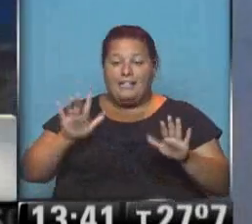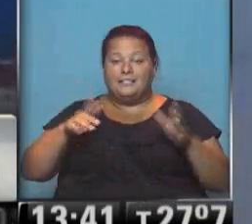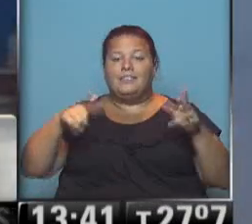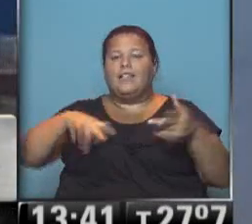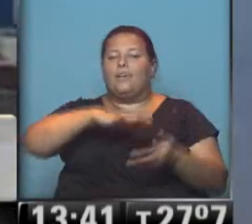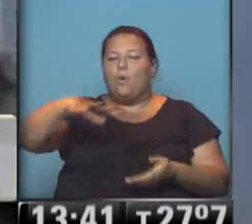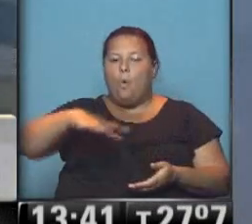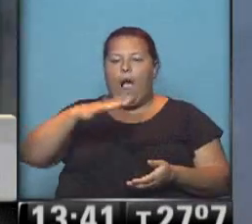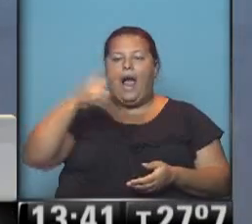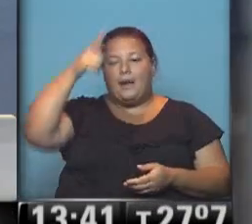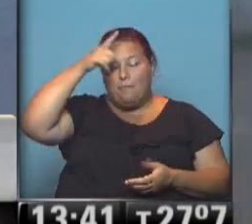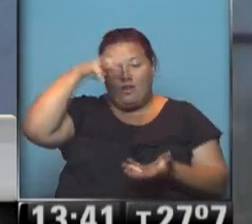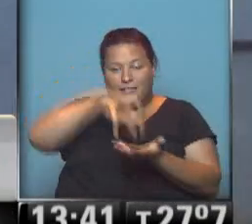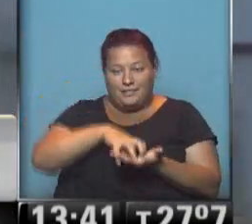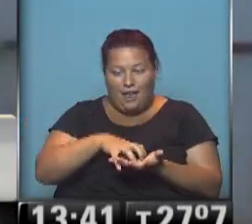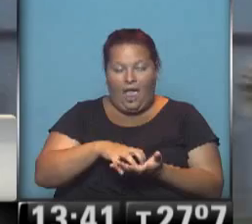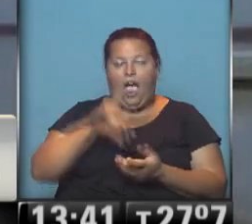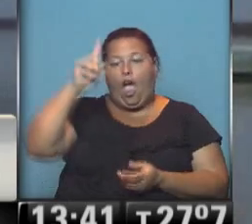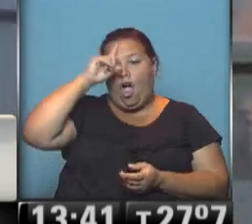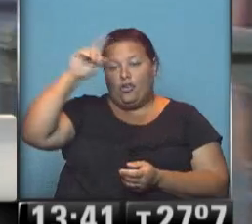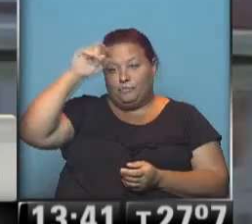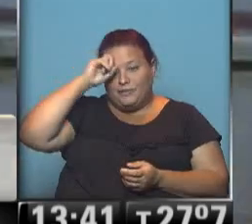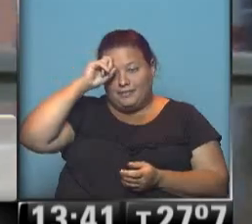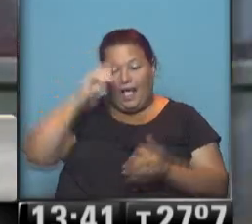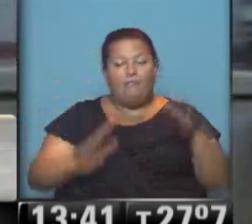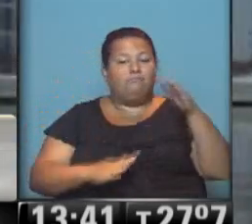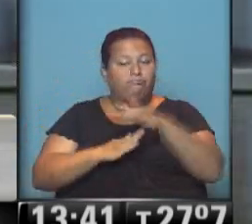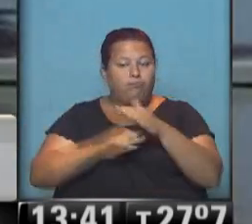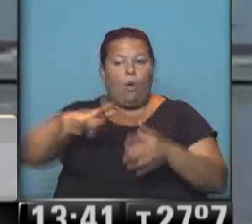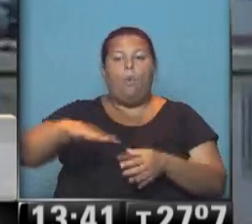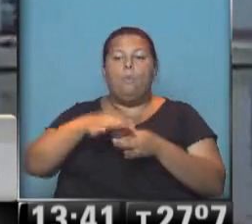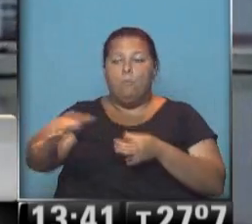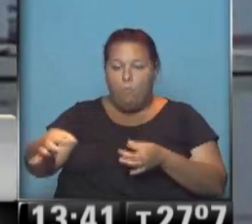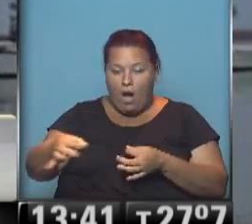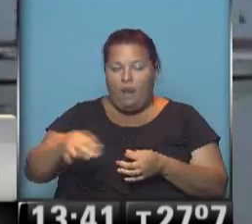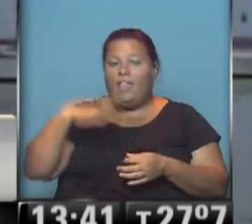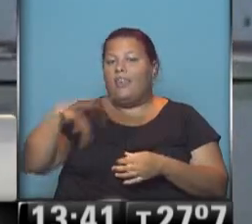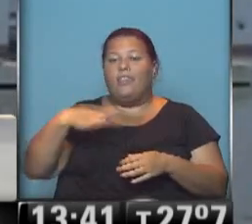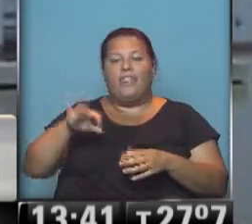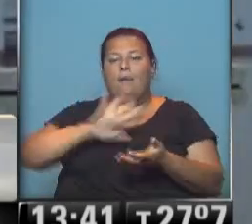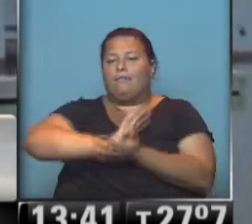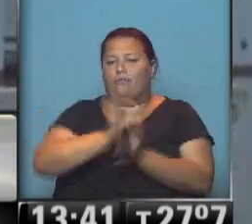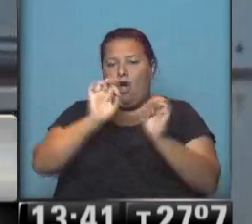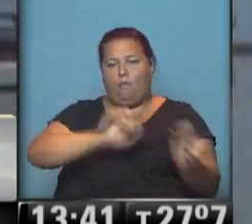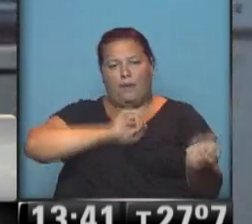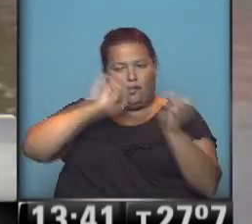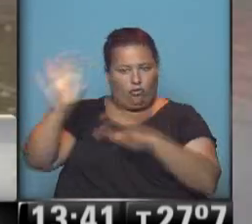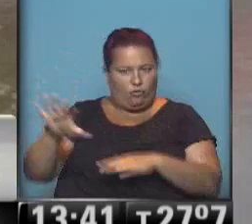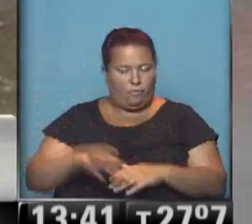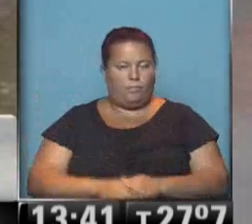departamento de policía y el hospital Central del pueblo que debió de ser totalmente